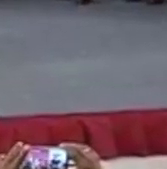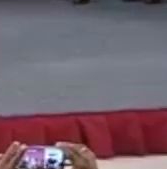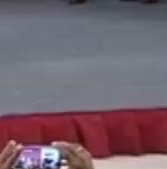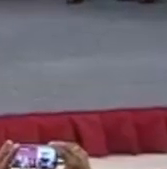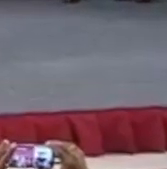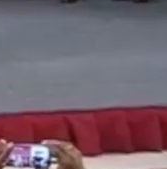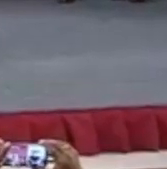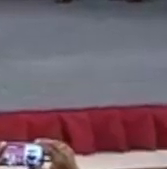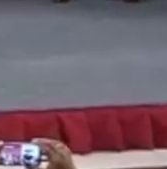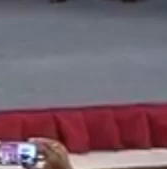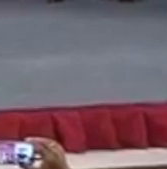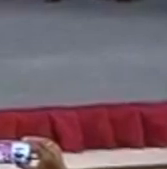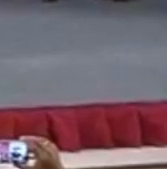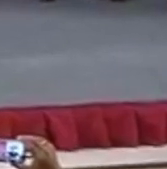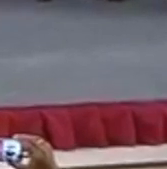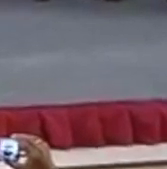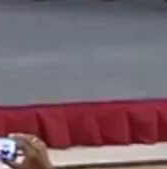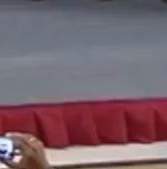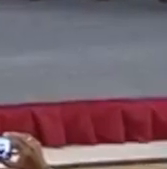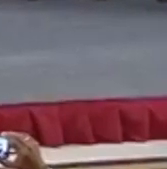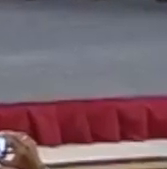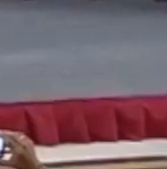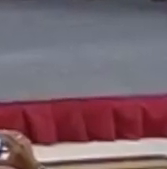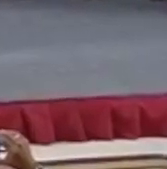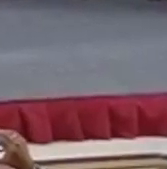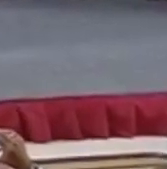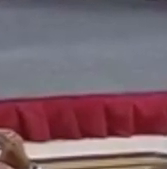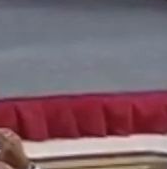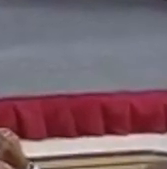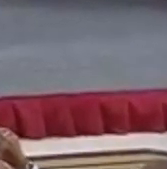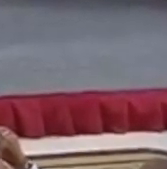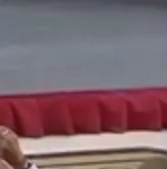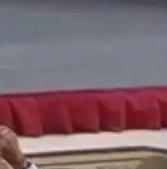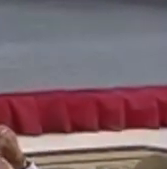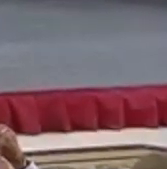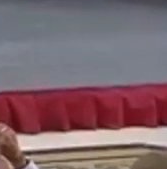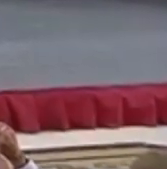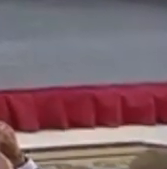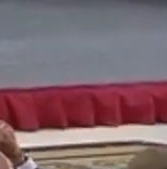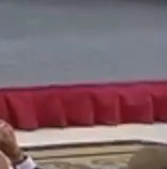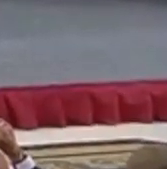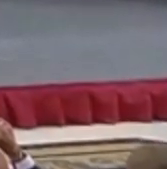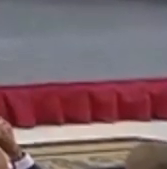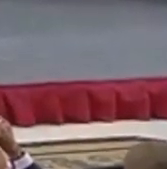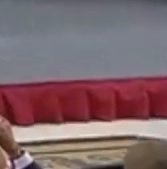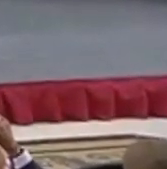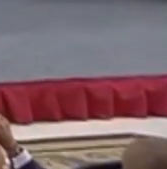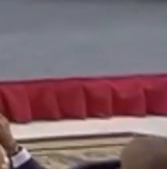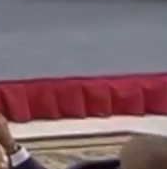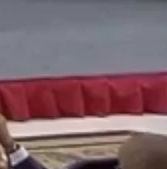Para ella no existe pena que no consuele.